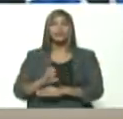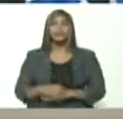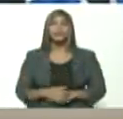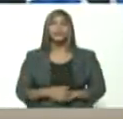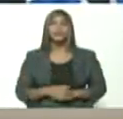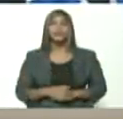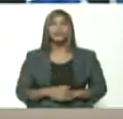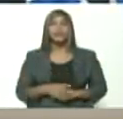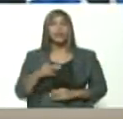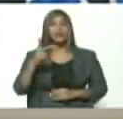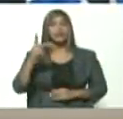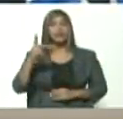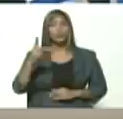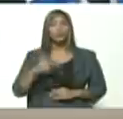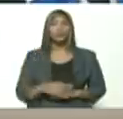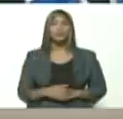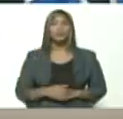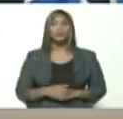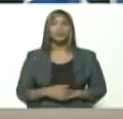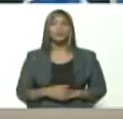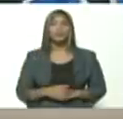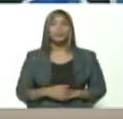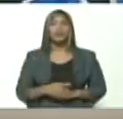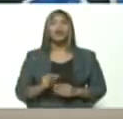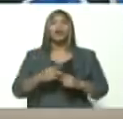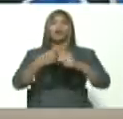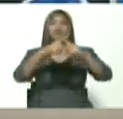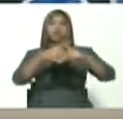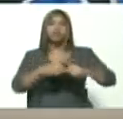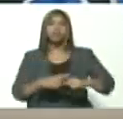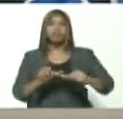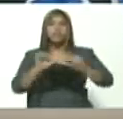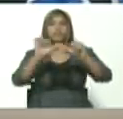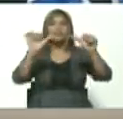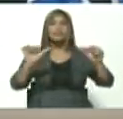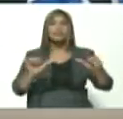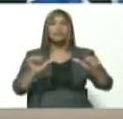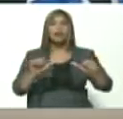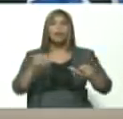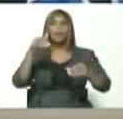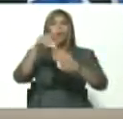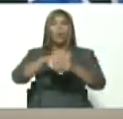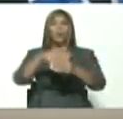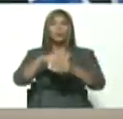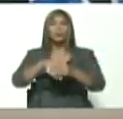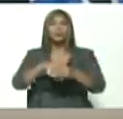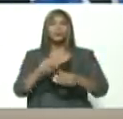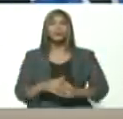Segundo, la realización de una auditoría amplia al sistema automatizado de votación,